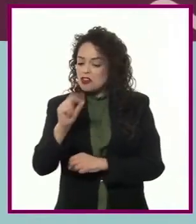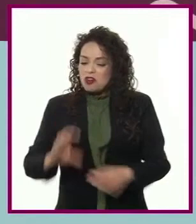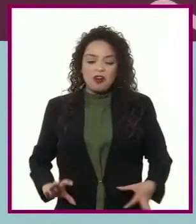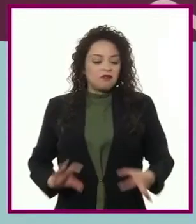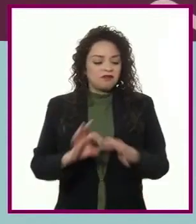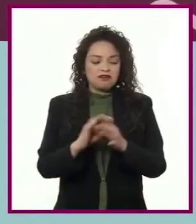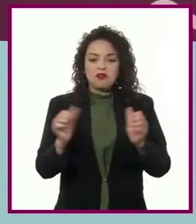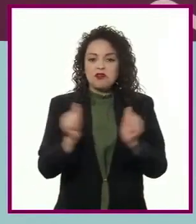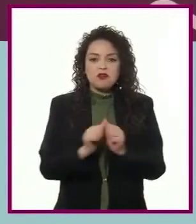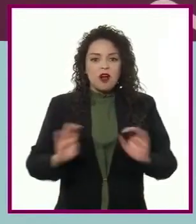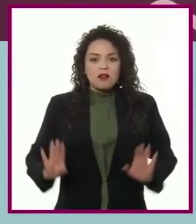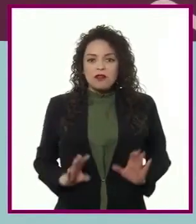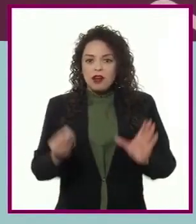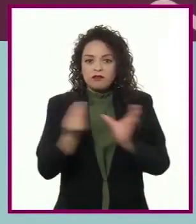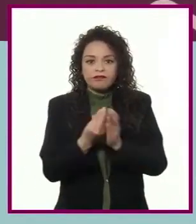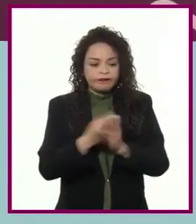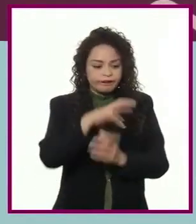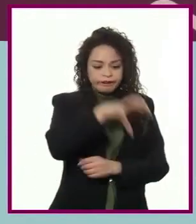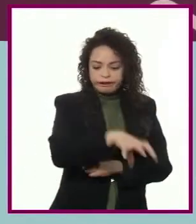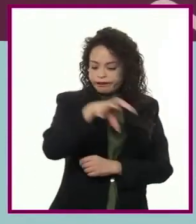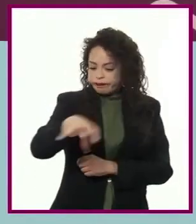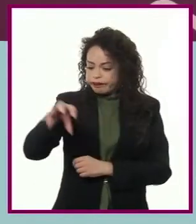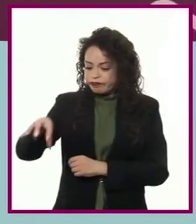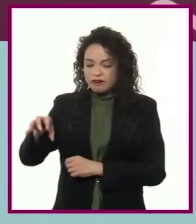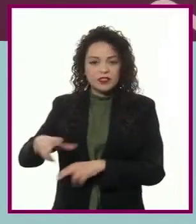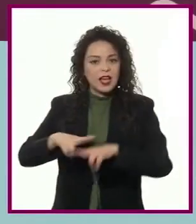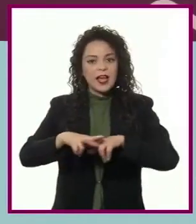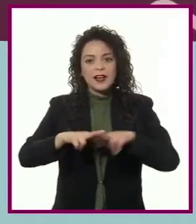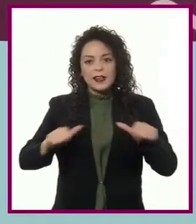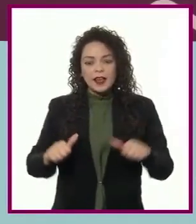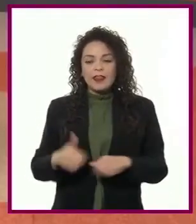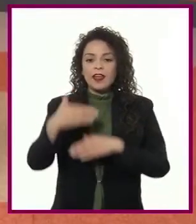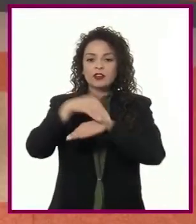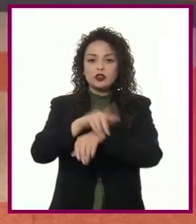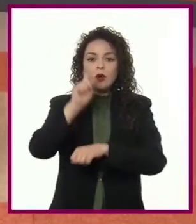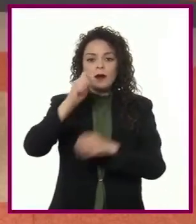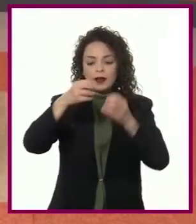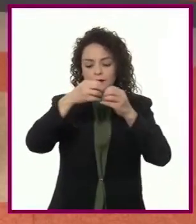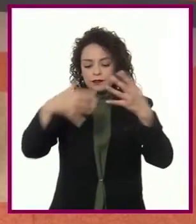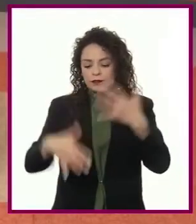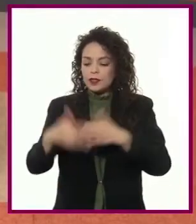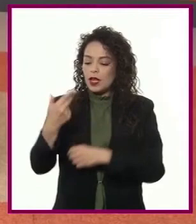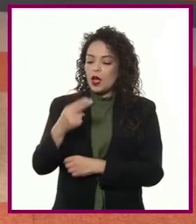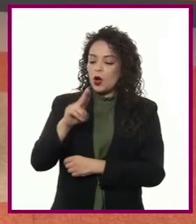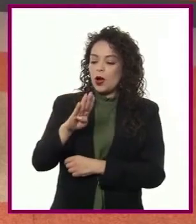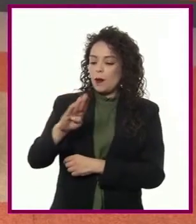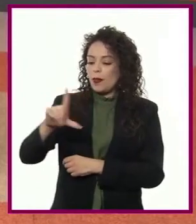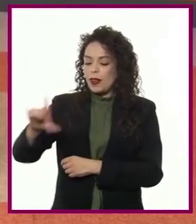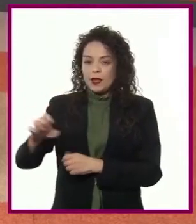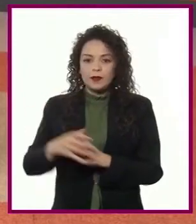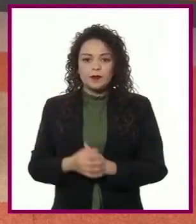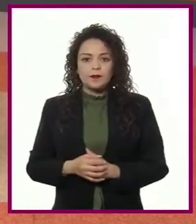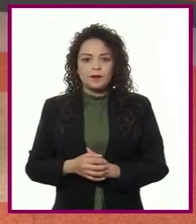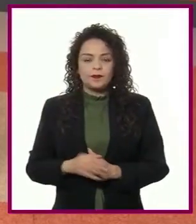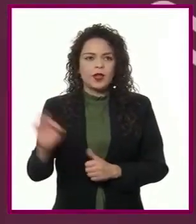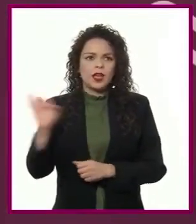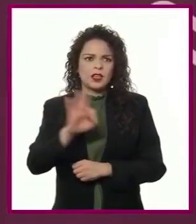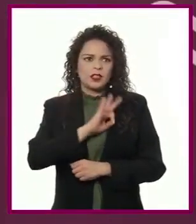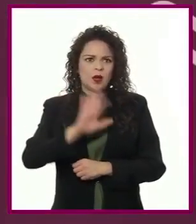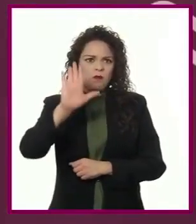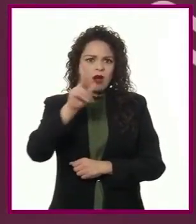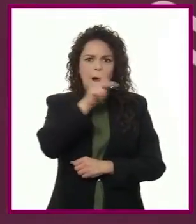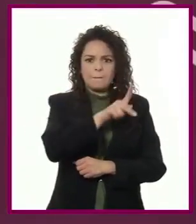ninguna clasificación de galaxias de la secuencia de Hubble. Quizá puedan tener propiedades muy similares a